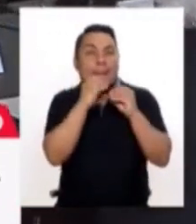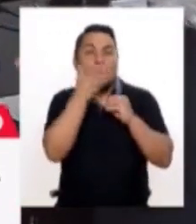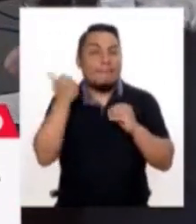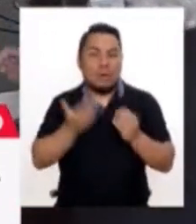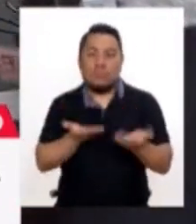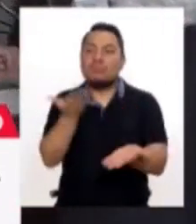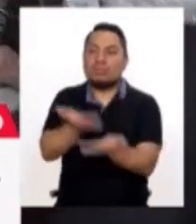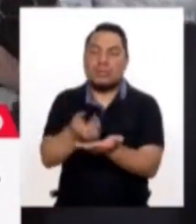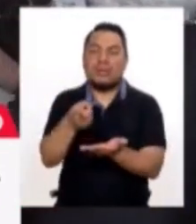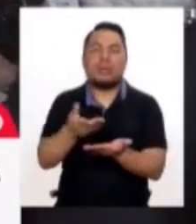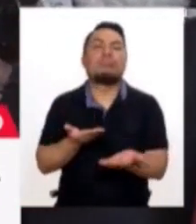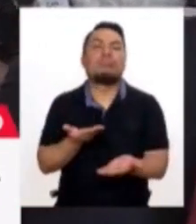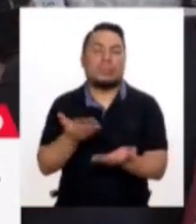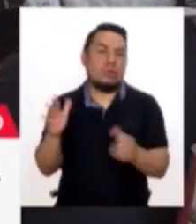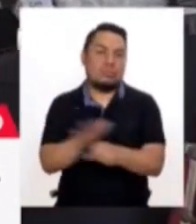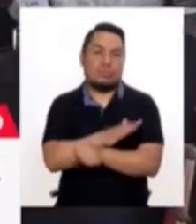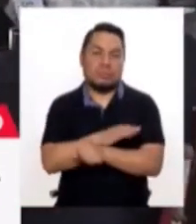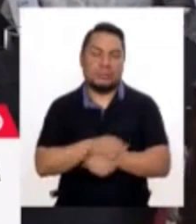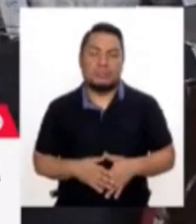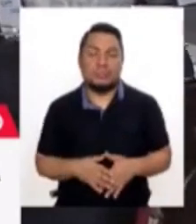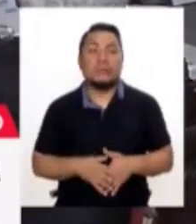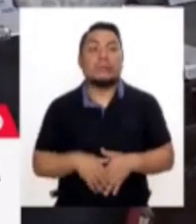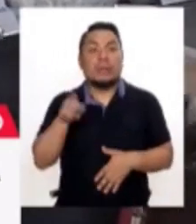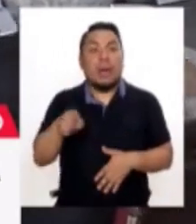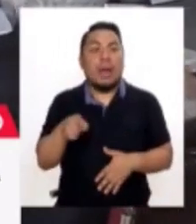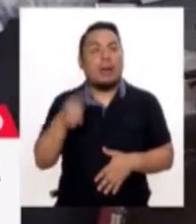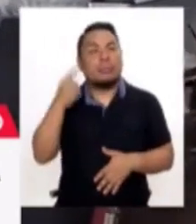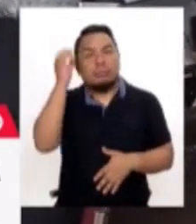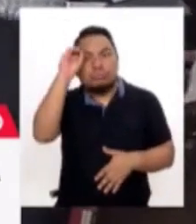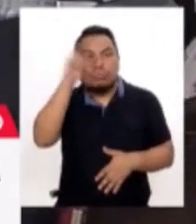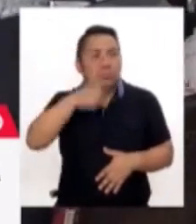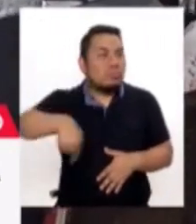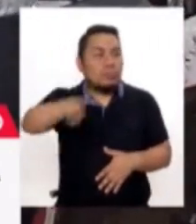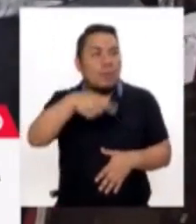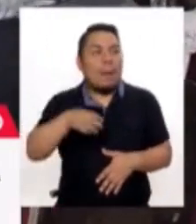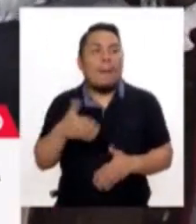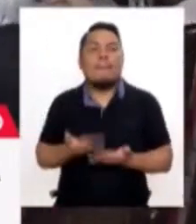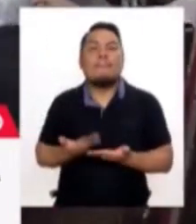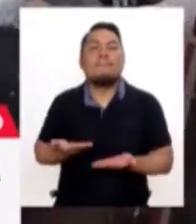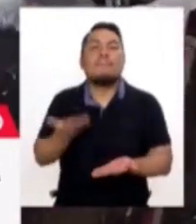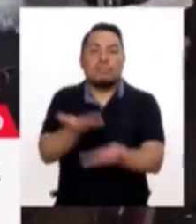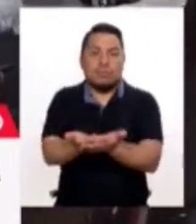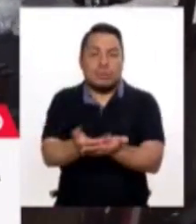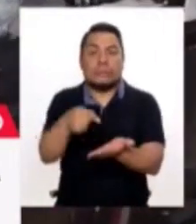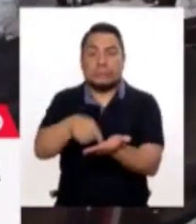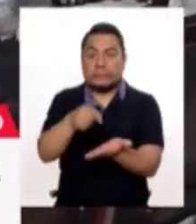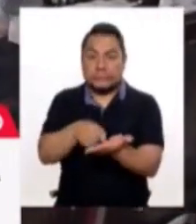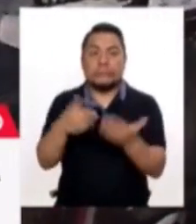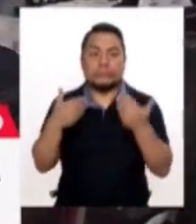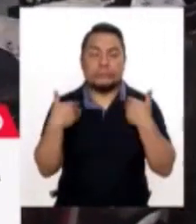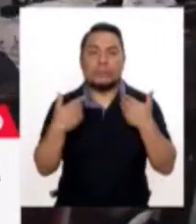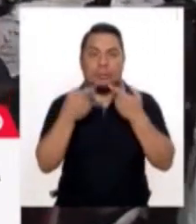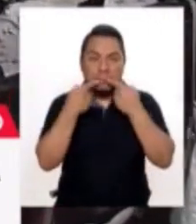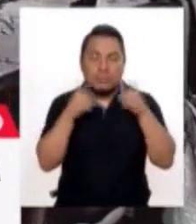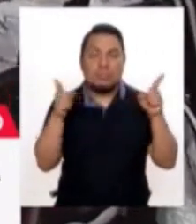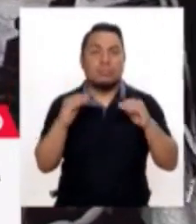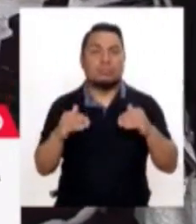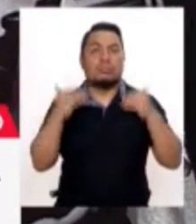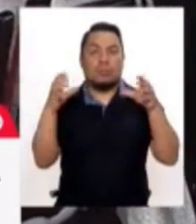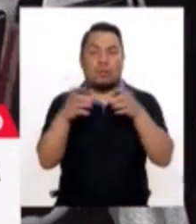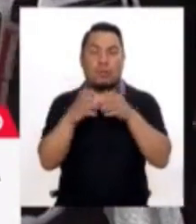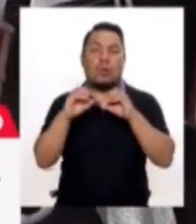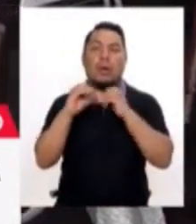propuesta integral y completa. Esta propuesta, señora Presidenta de la República, tiene una declaración de la Comisión de Alto